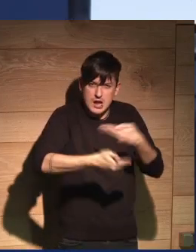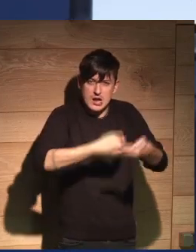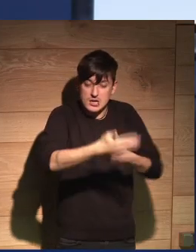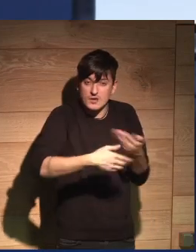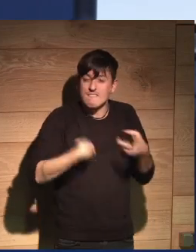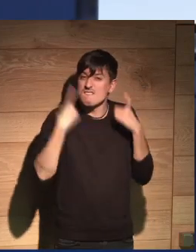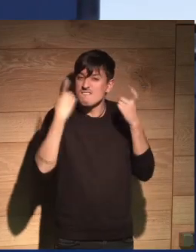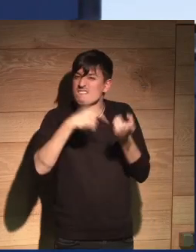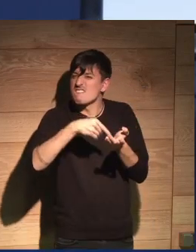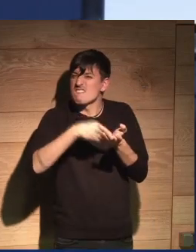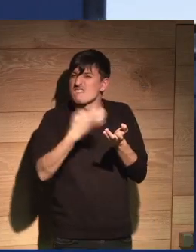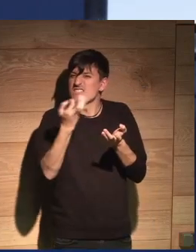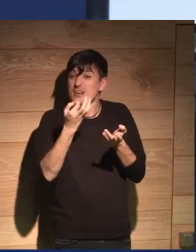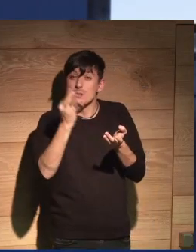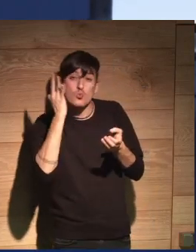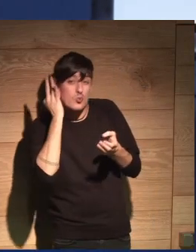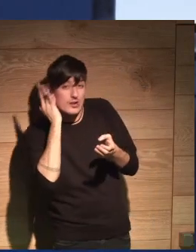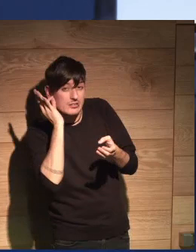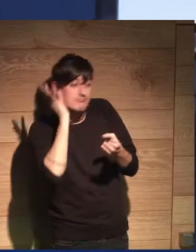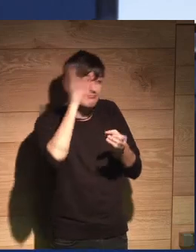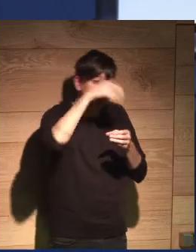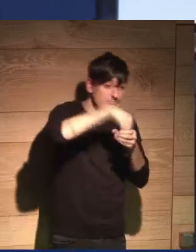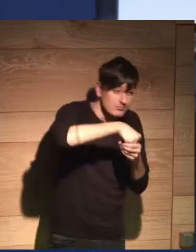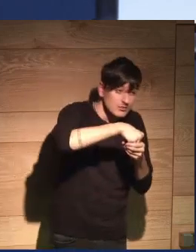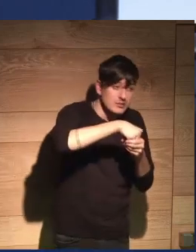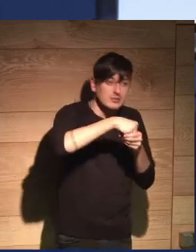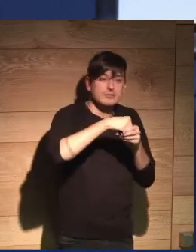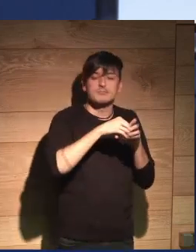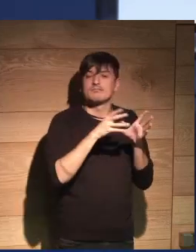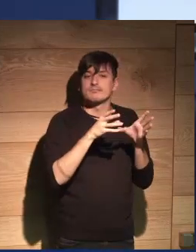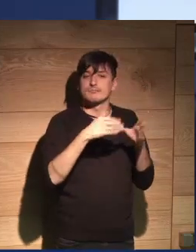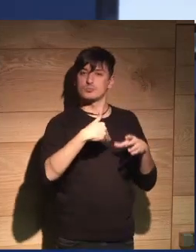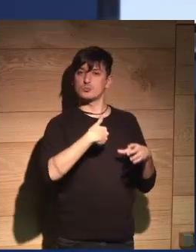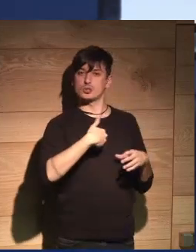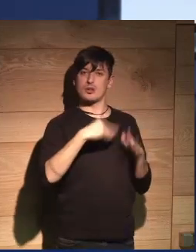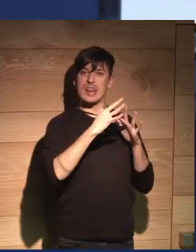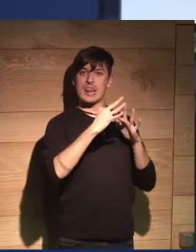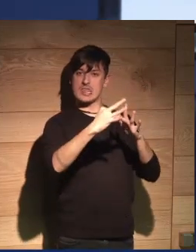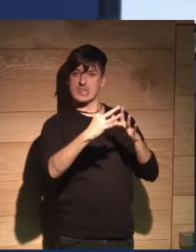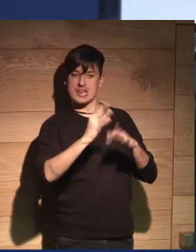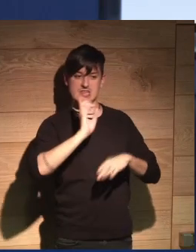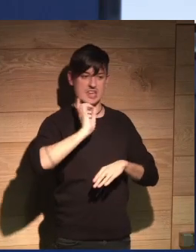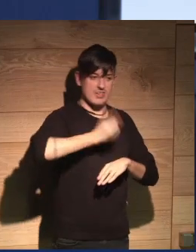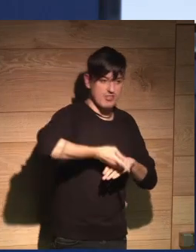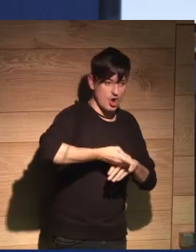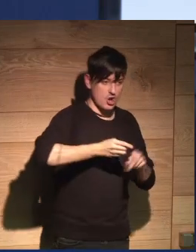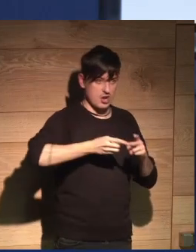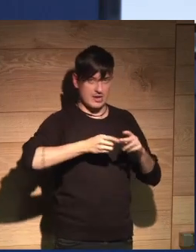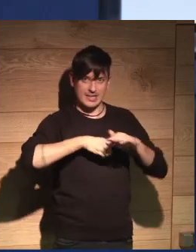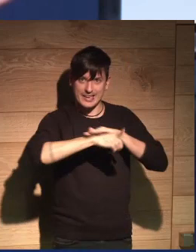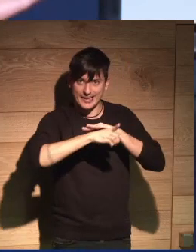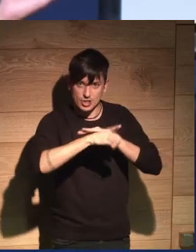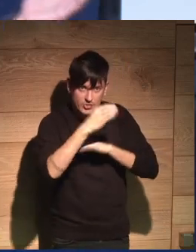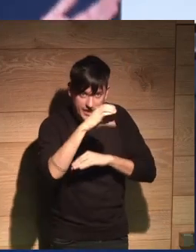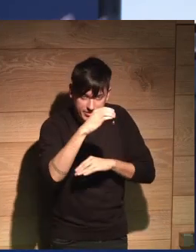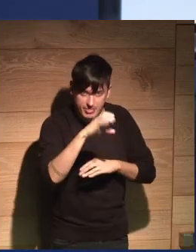intentado reivindicar es la presencia de la mujer en los puestos de liderazgo, tanto en dirección como en gestión de la ciencia, ¿de acuerdo?